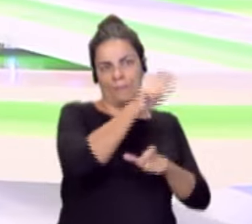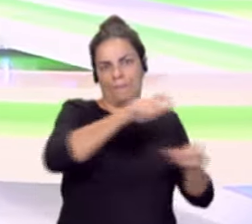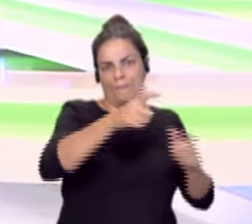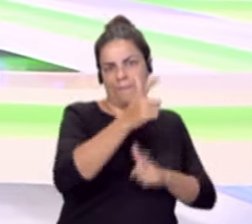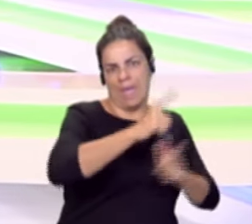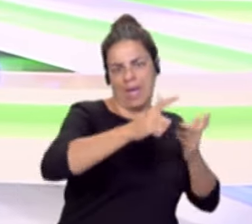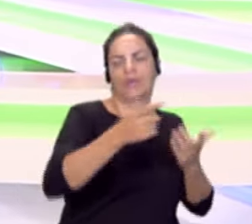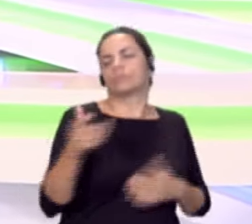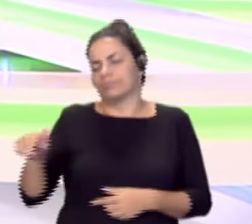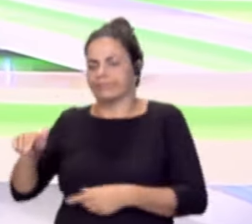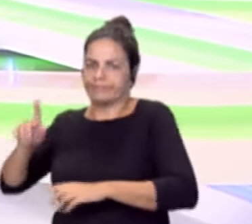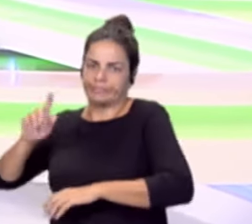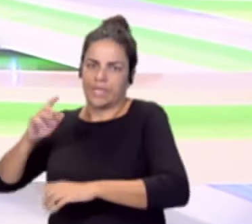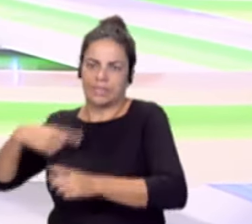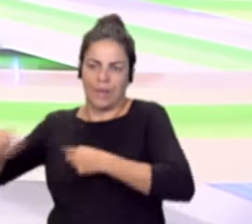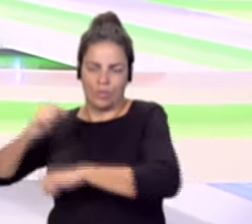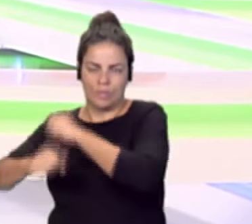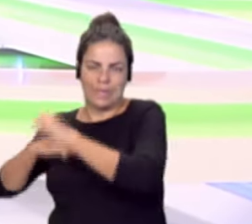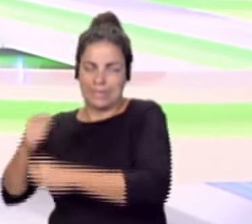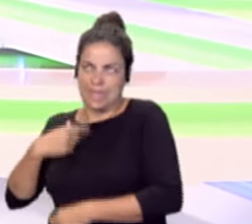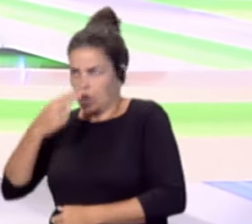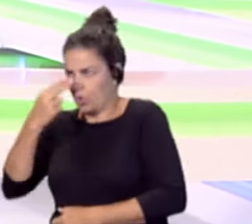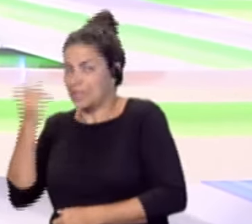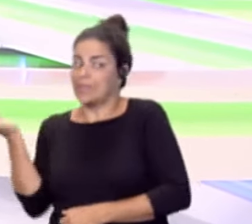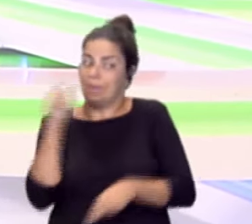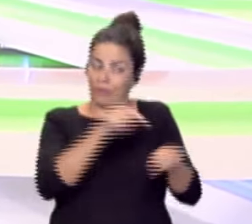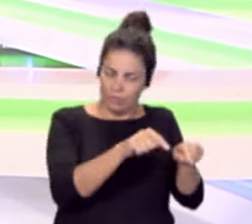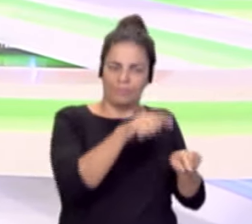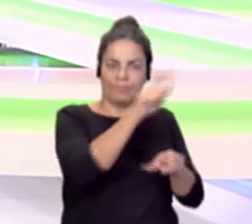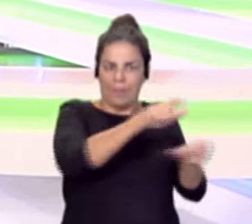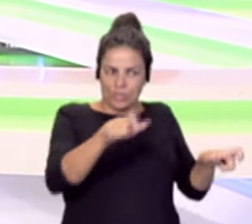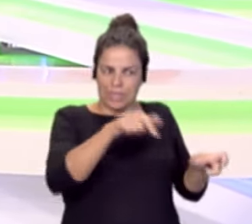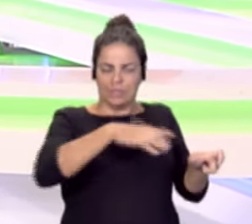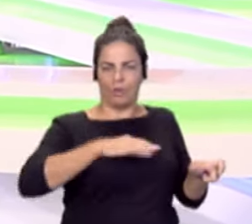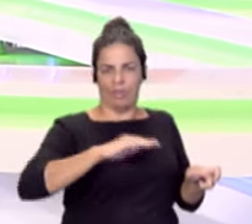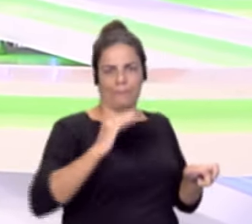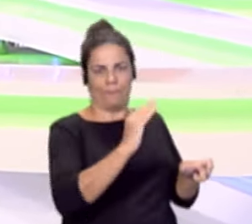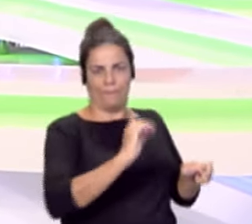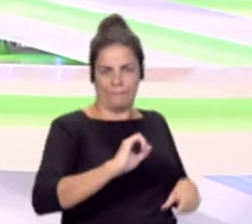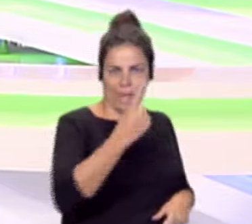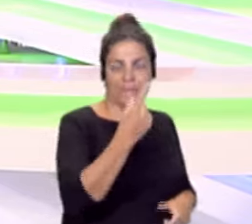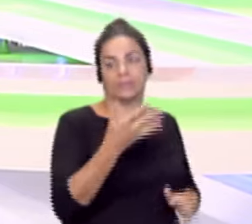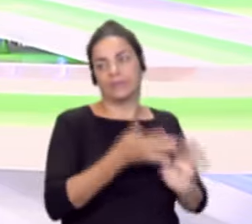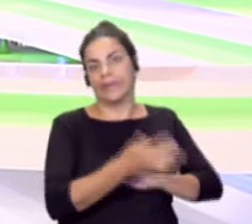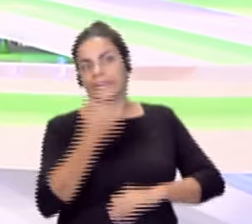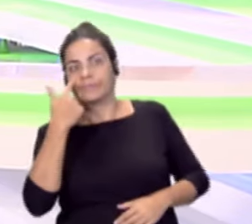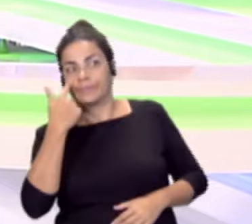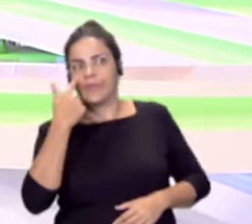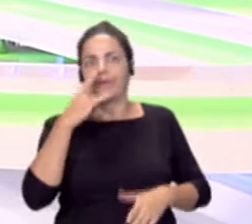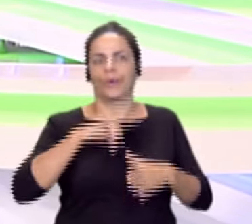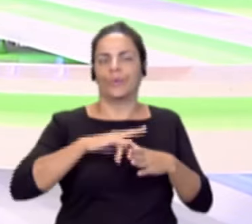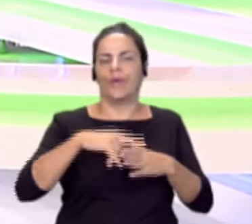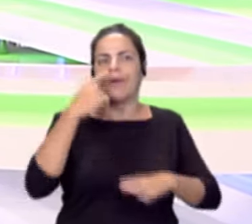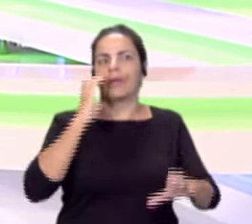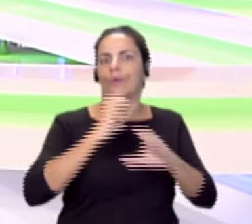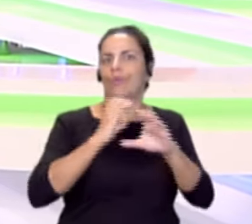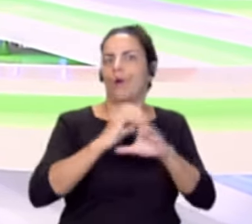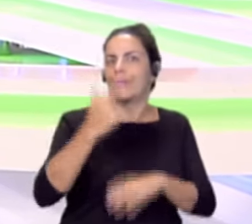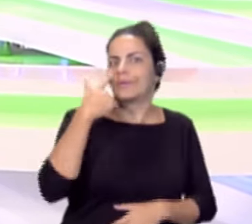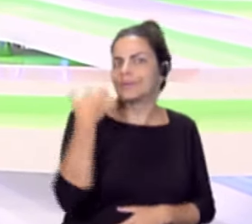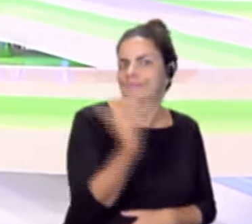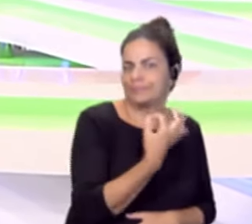transporte de mercancías, pero el de viajeros pues es el que más afecta a la ciudadanía. Atentos a ver esas guaguas el lunes, a ver qué ocurre. Bueno,